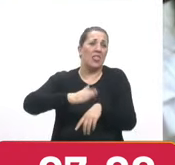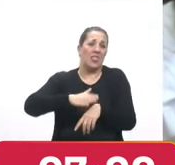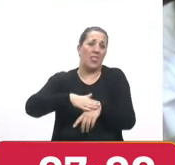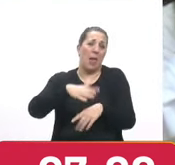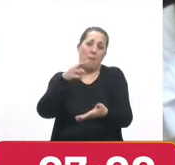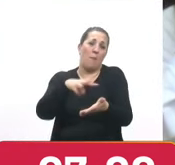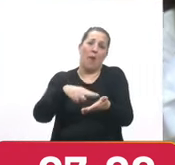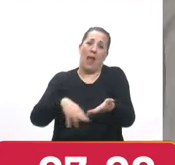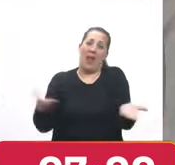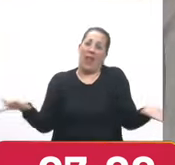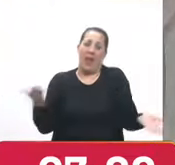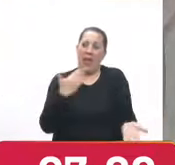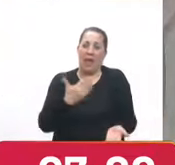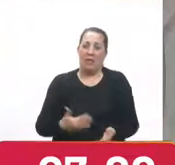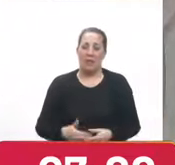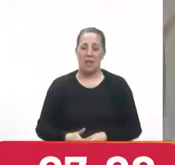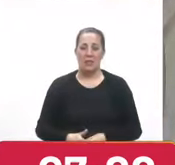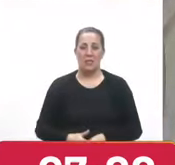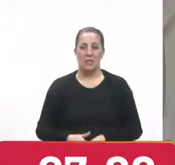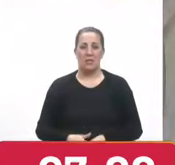Gracias se vota